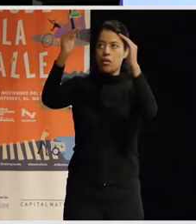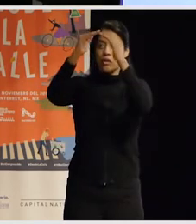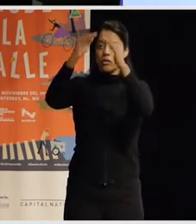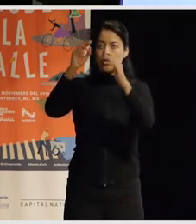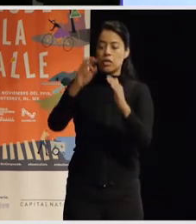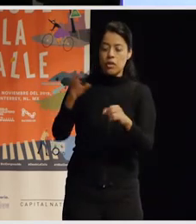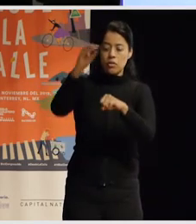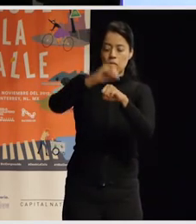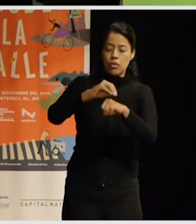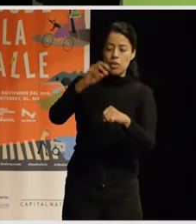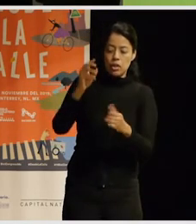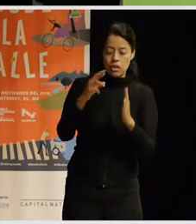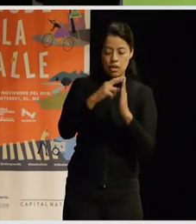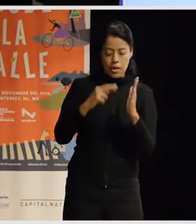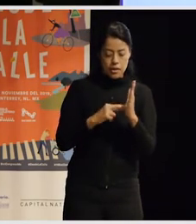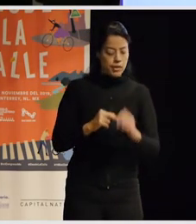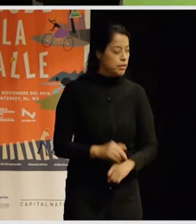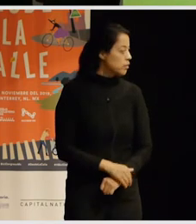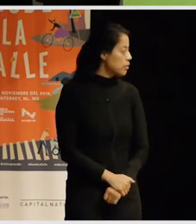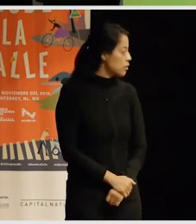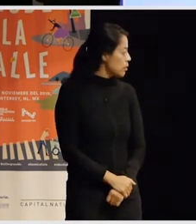reglas siguiente